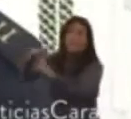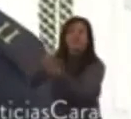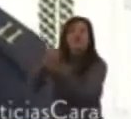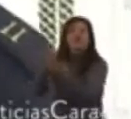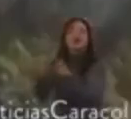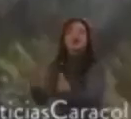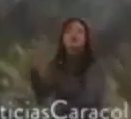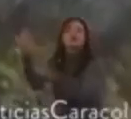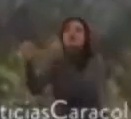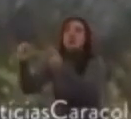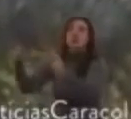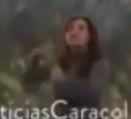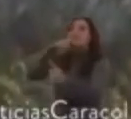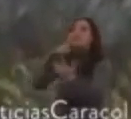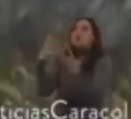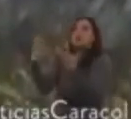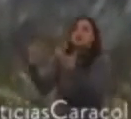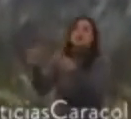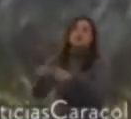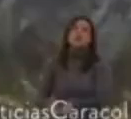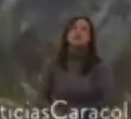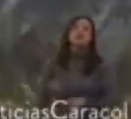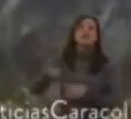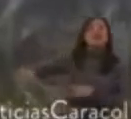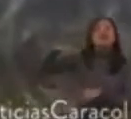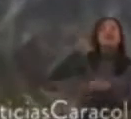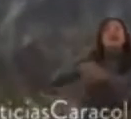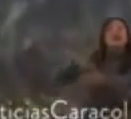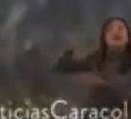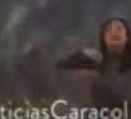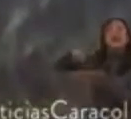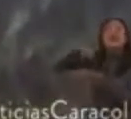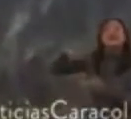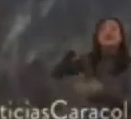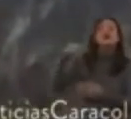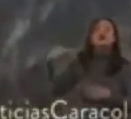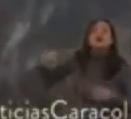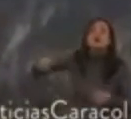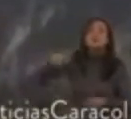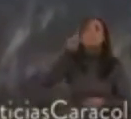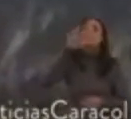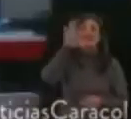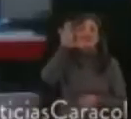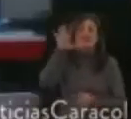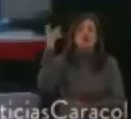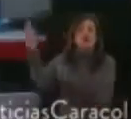dispuesta para arder. En lo corrido del año en Santander se han presentado 25 incendios forestales.